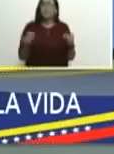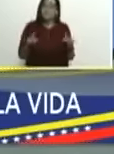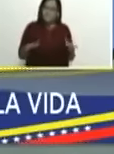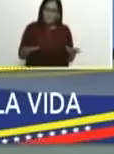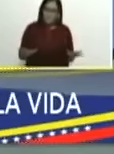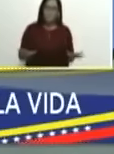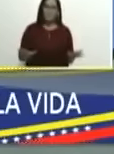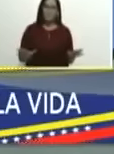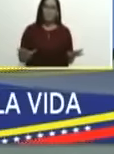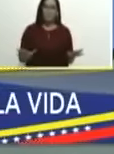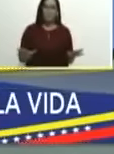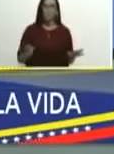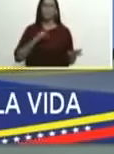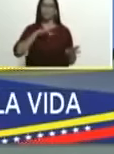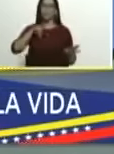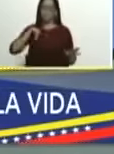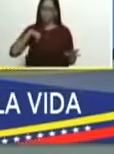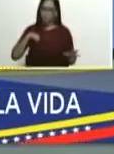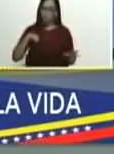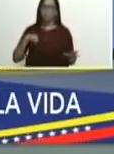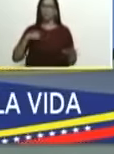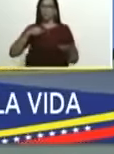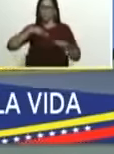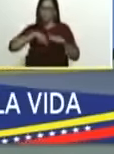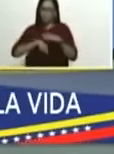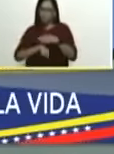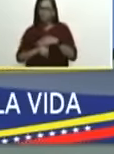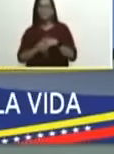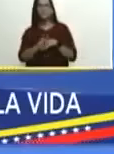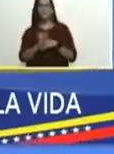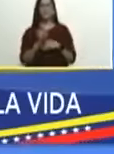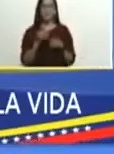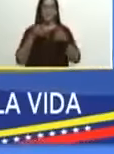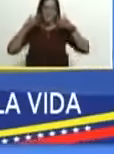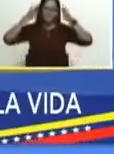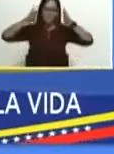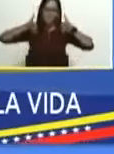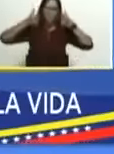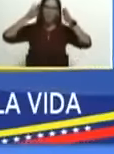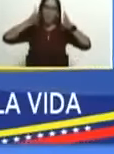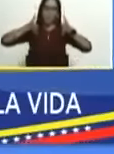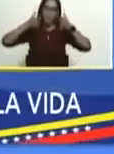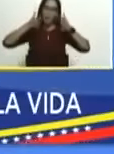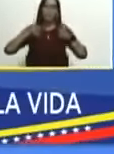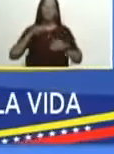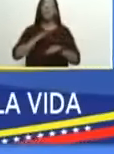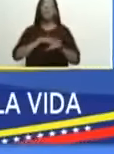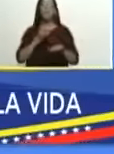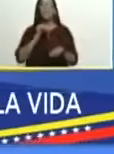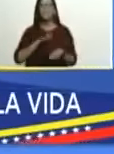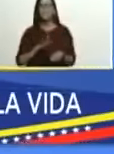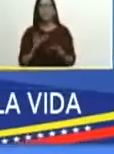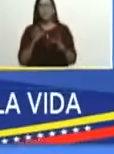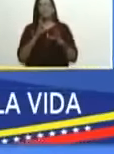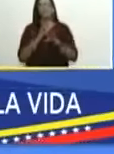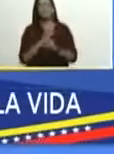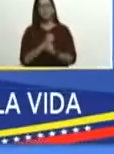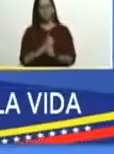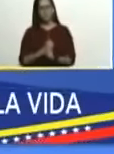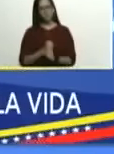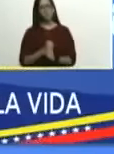embargo, nos dimos la tarea de formar, porque estamos convencidos de